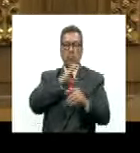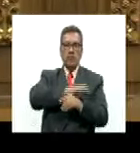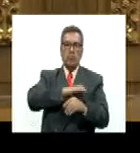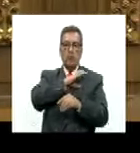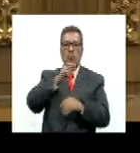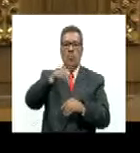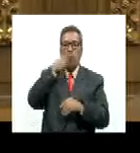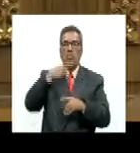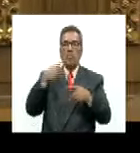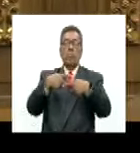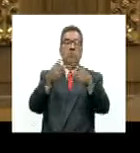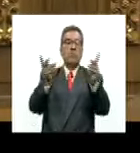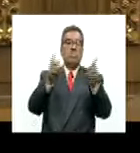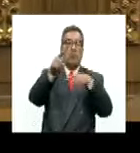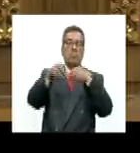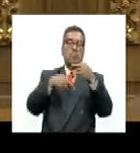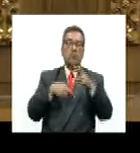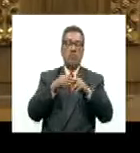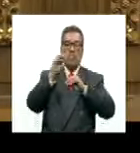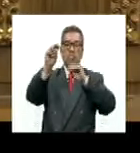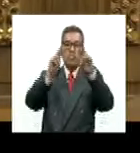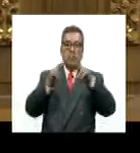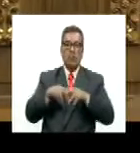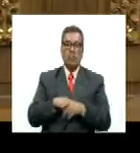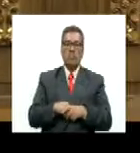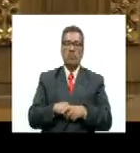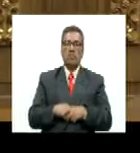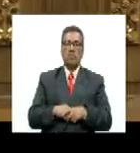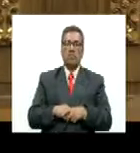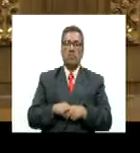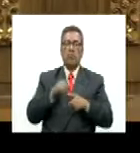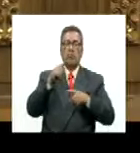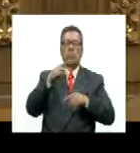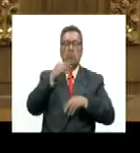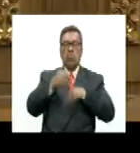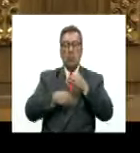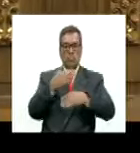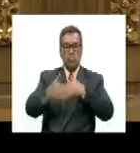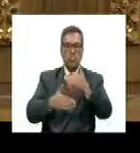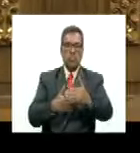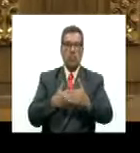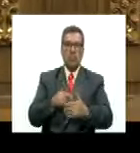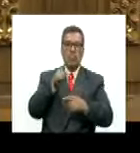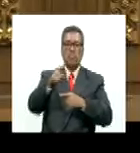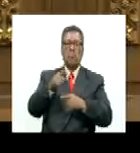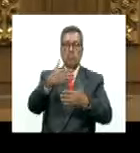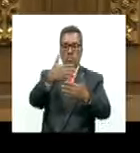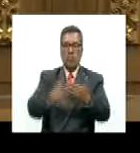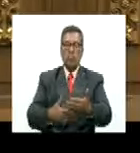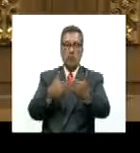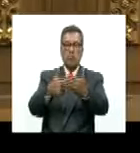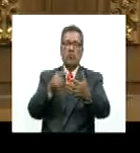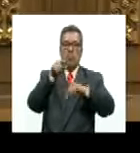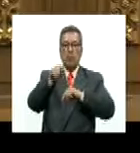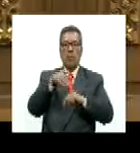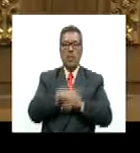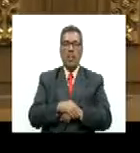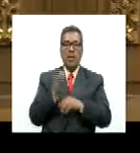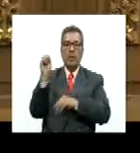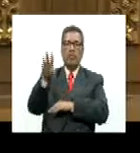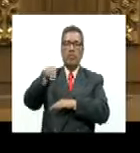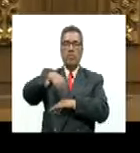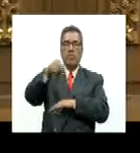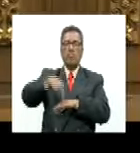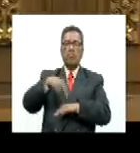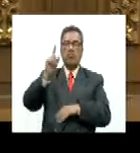de Política Exterior y como un avance, como un adelanto, como una propuesta a esta Asamblea